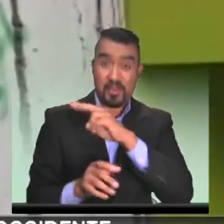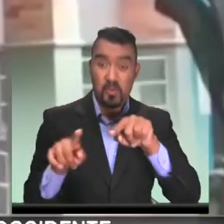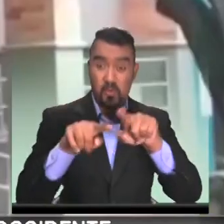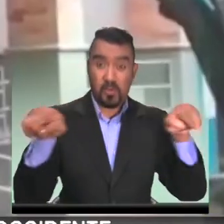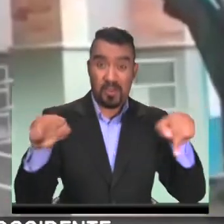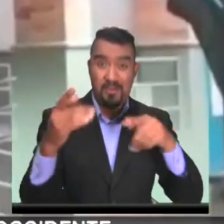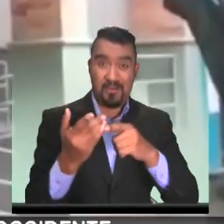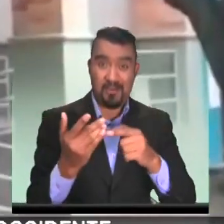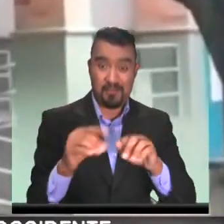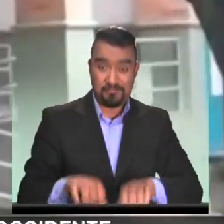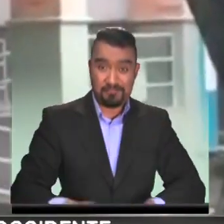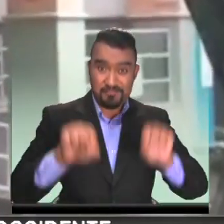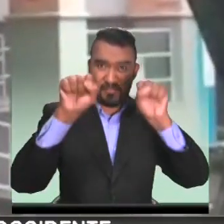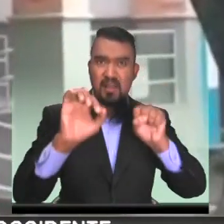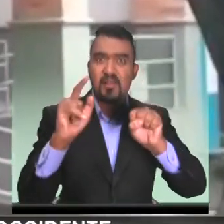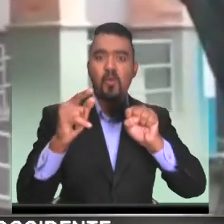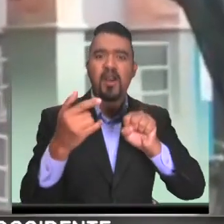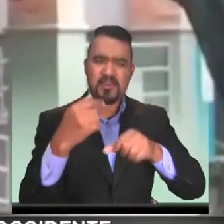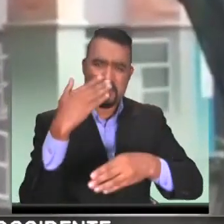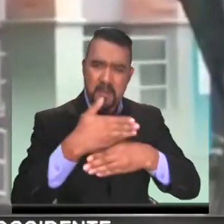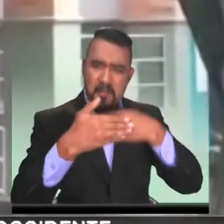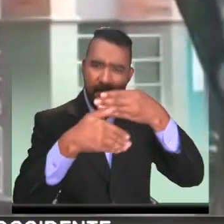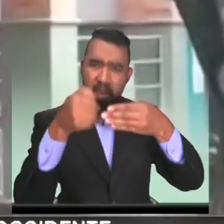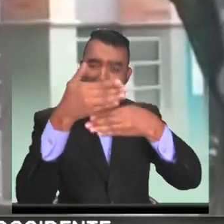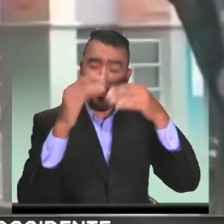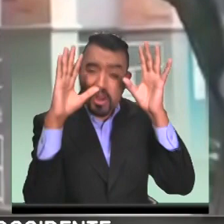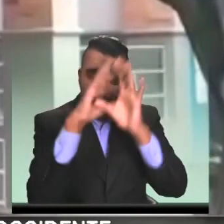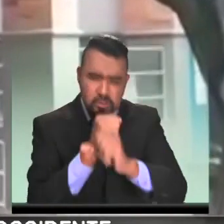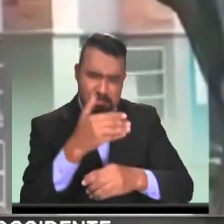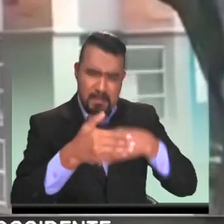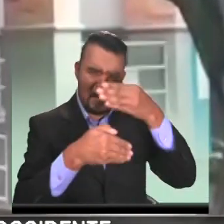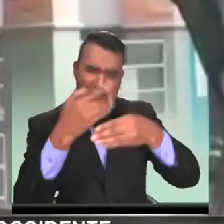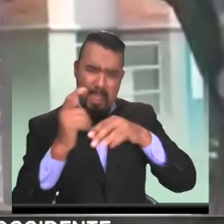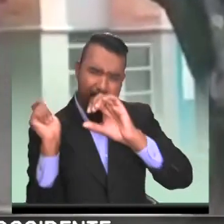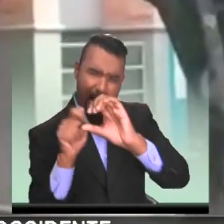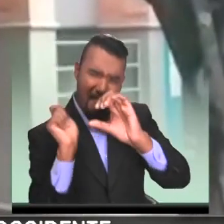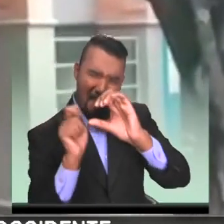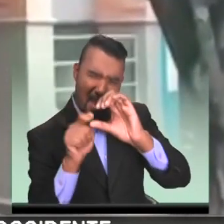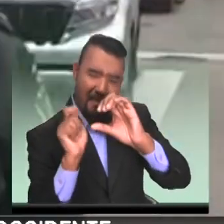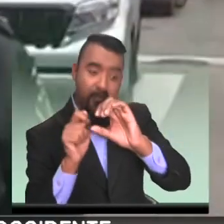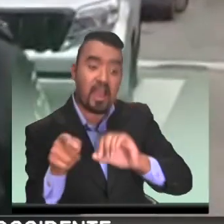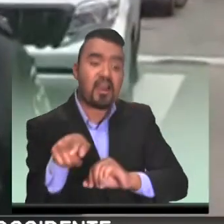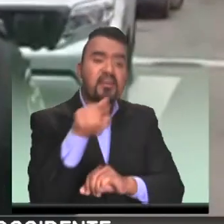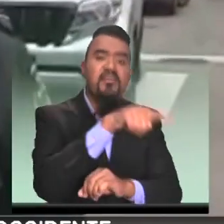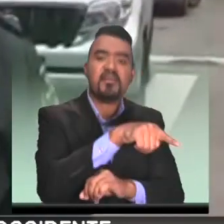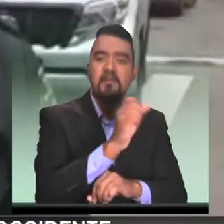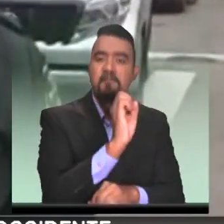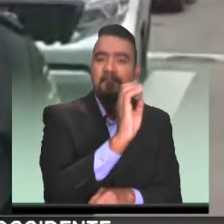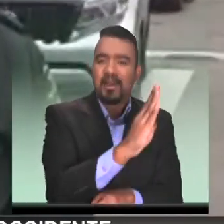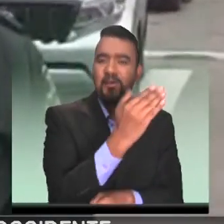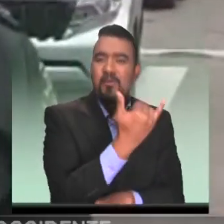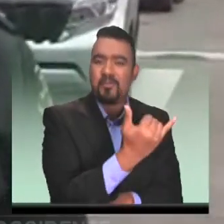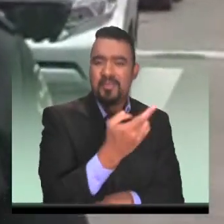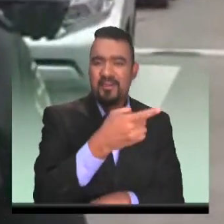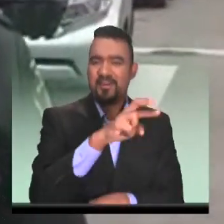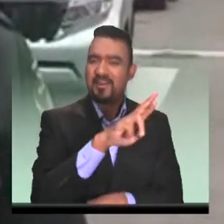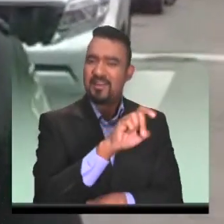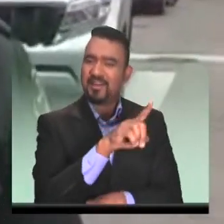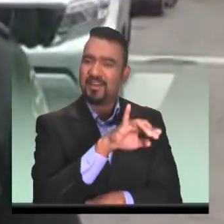bodega para realizar un millonario robo, dejando vacía la caja fuerte del Banco Agrario de Dabeiba. Y a través de